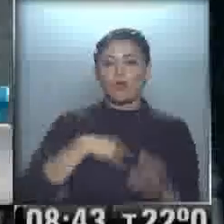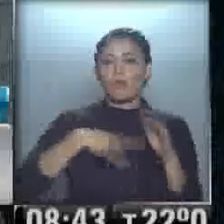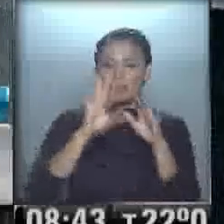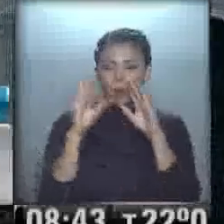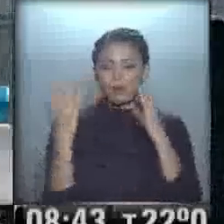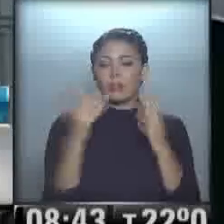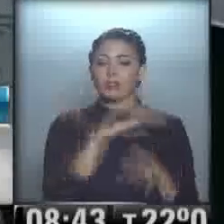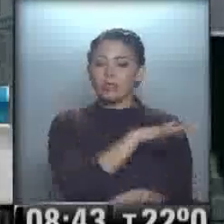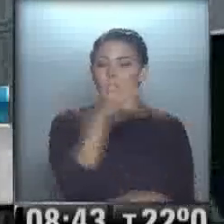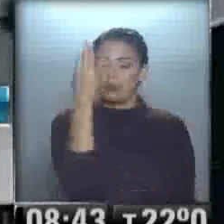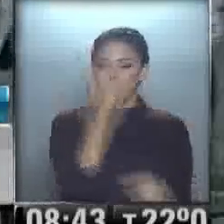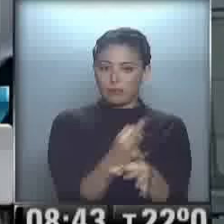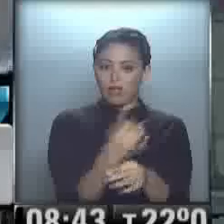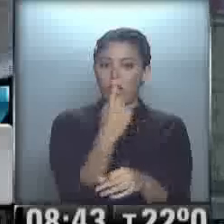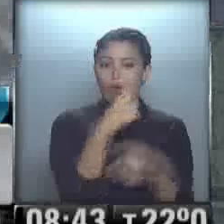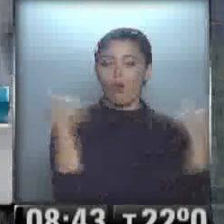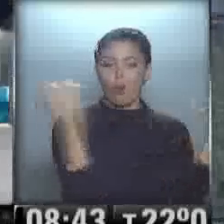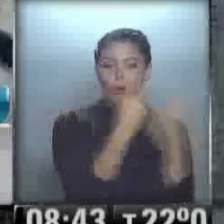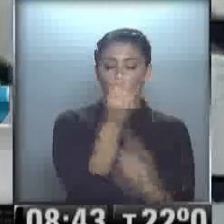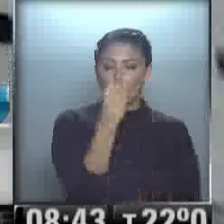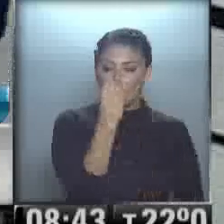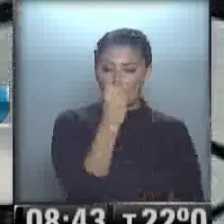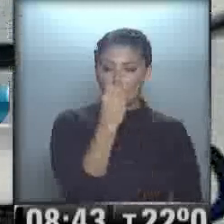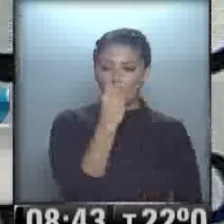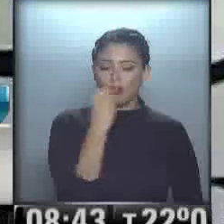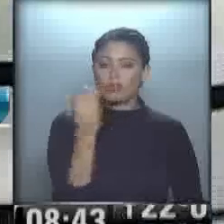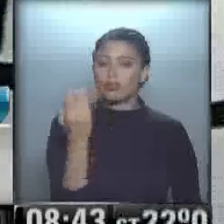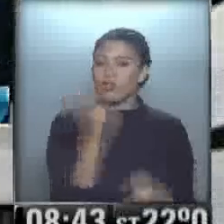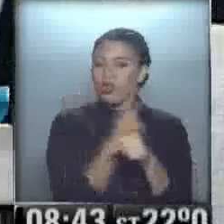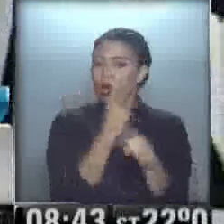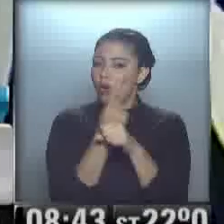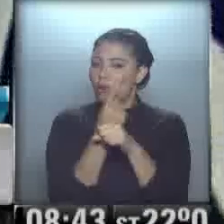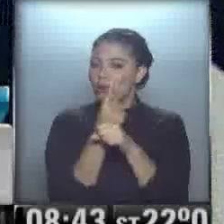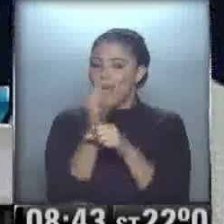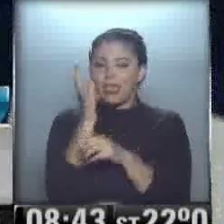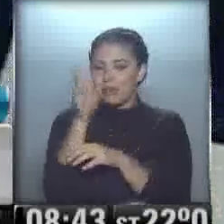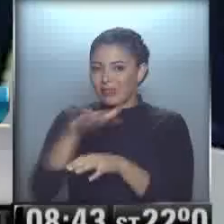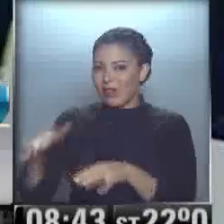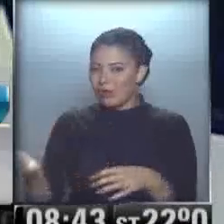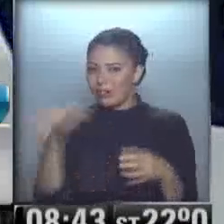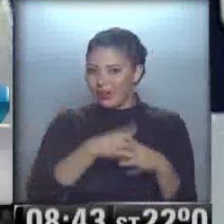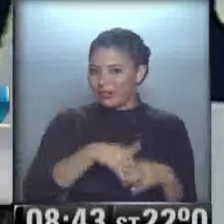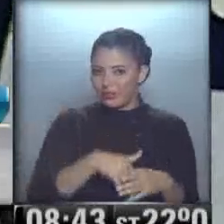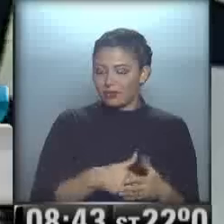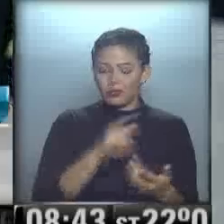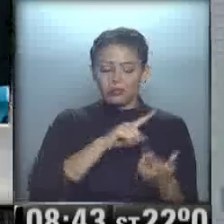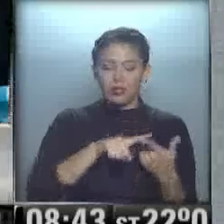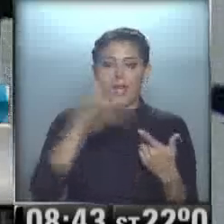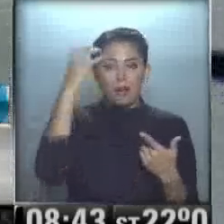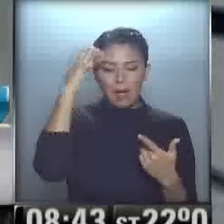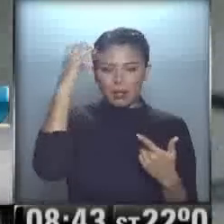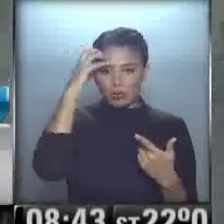en una instalación que tiene un comedor que no podría albergar tamaña cantidad de chicos que tiene